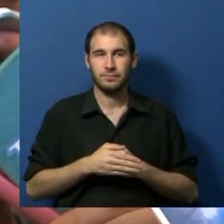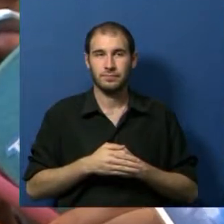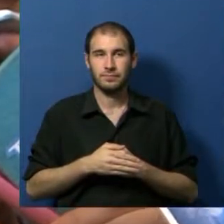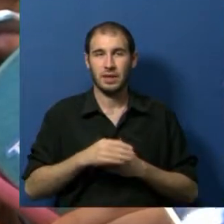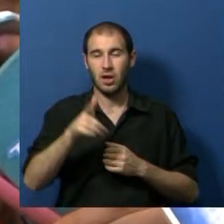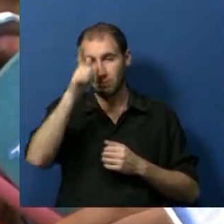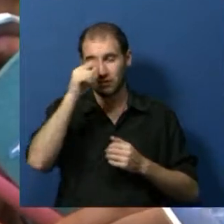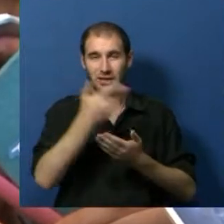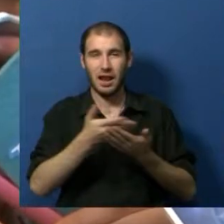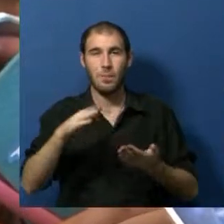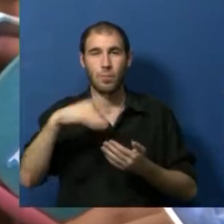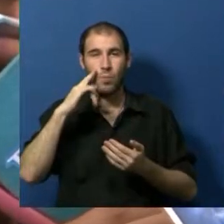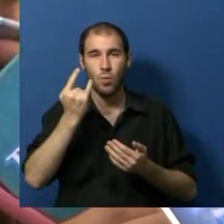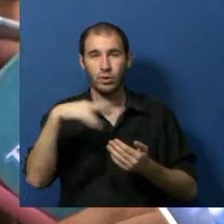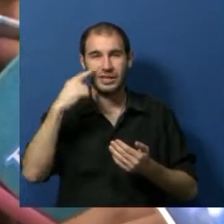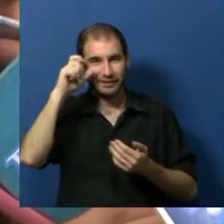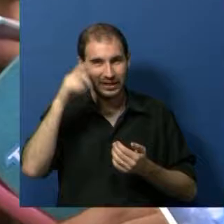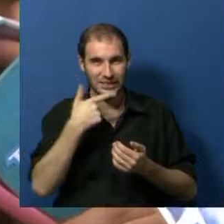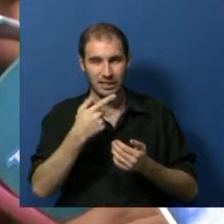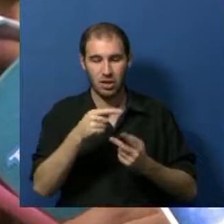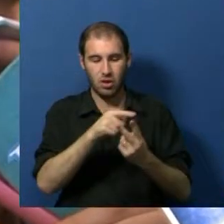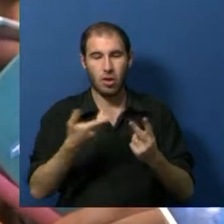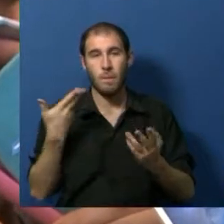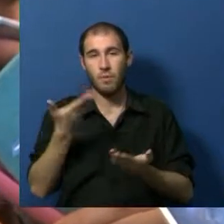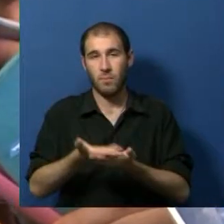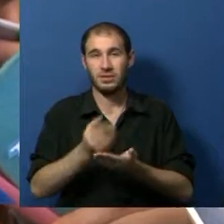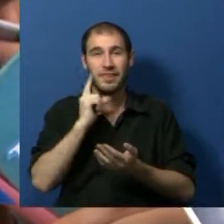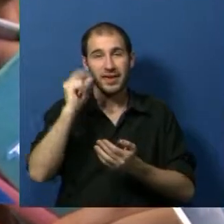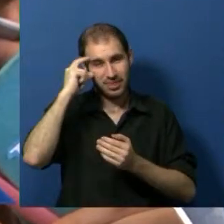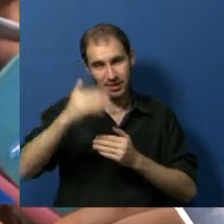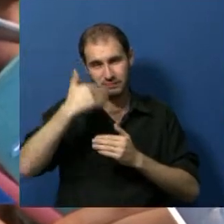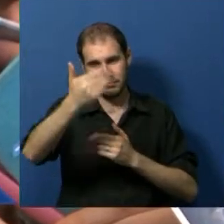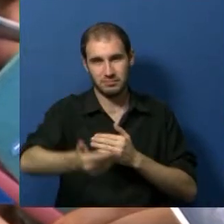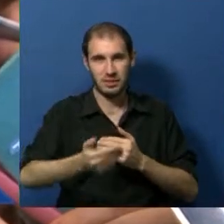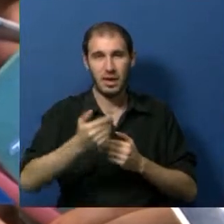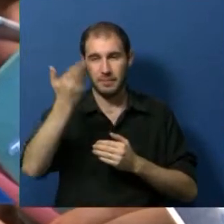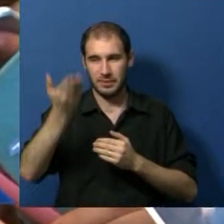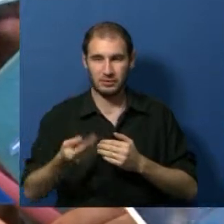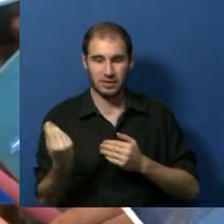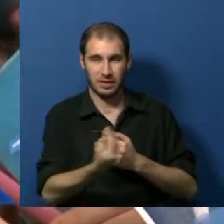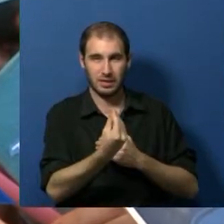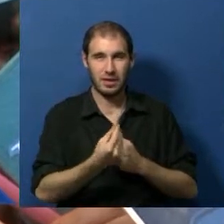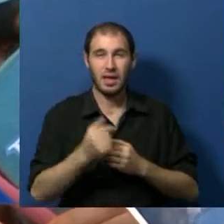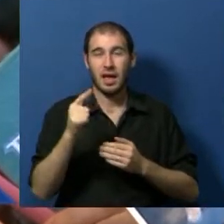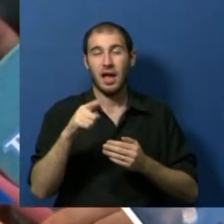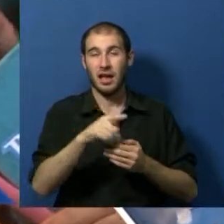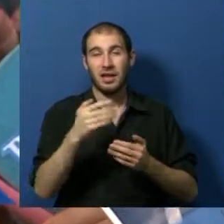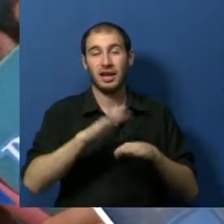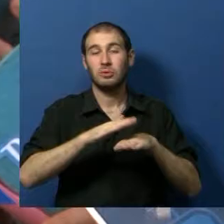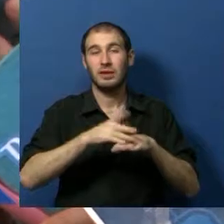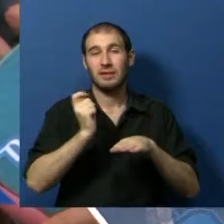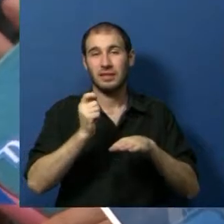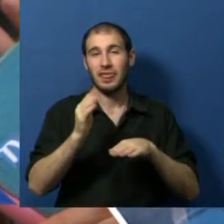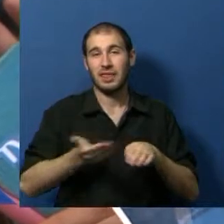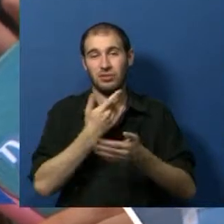el comisario general Munívez. Entre ellos van a hacer una propuesta en 10 días más de una persona. Intertanto está al frente